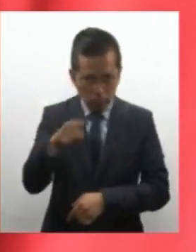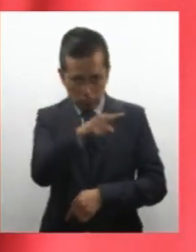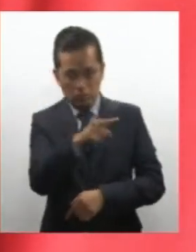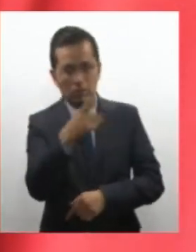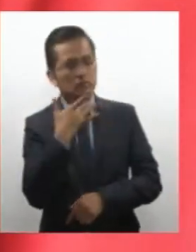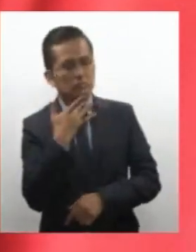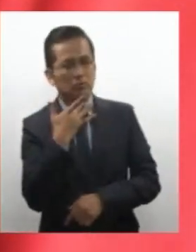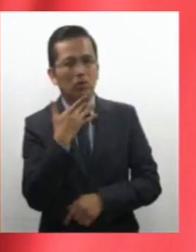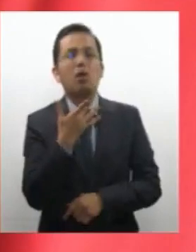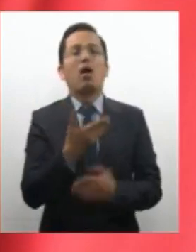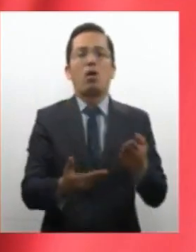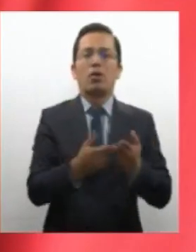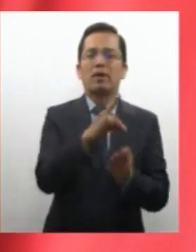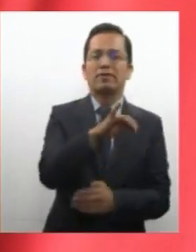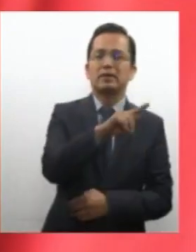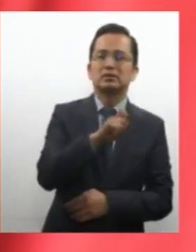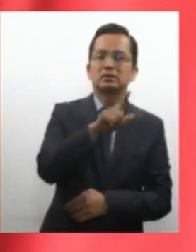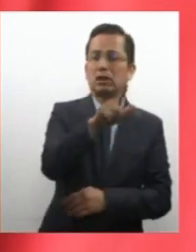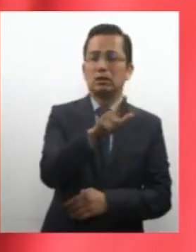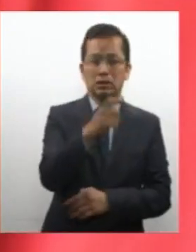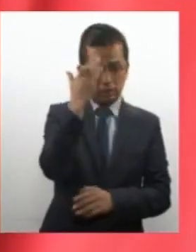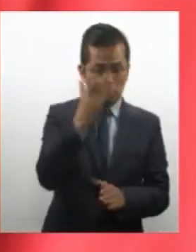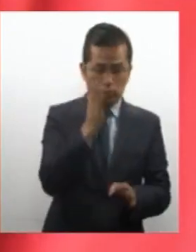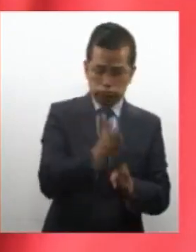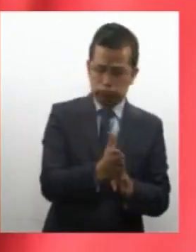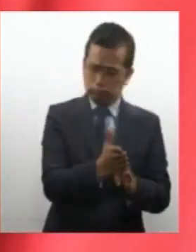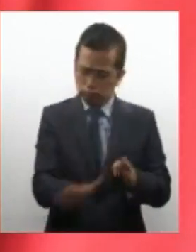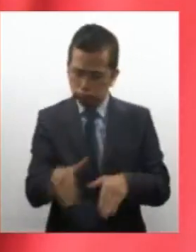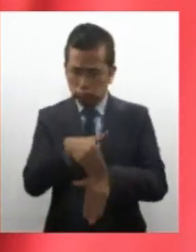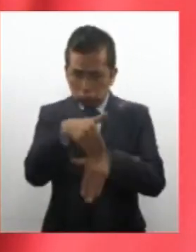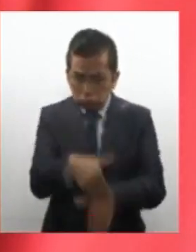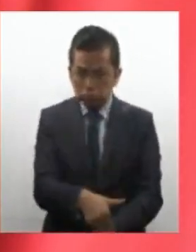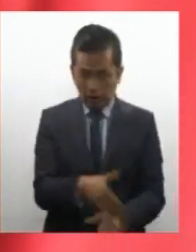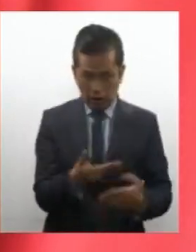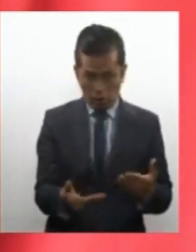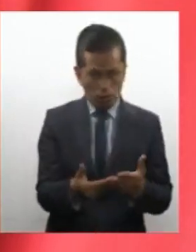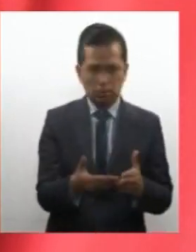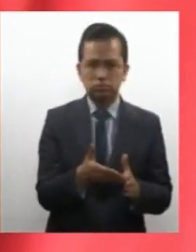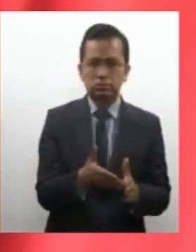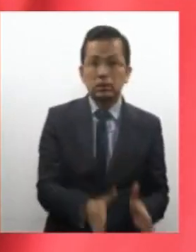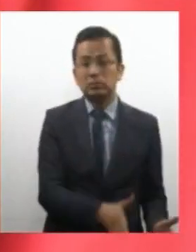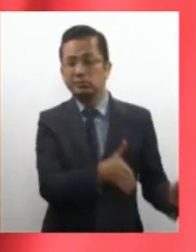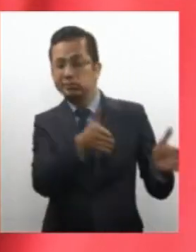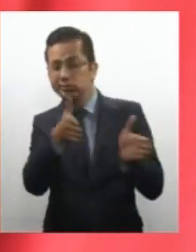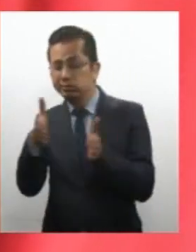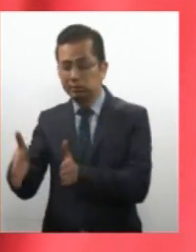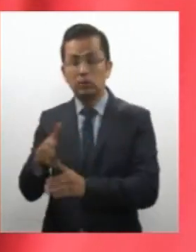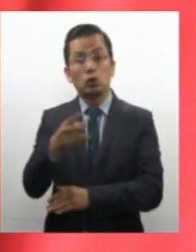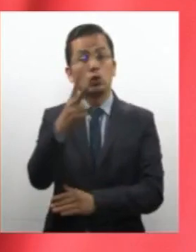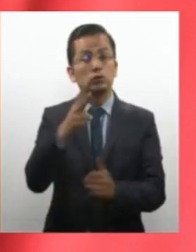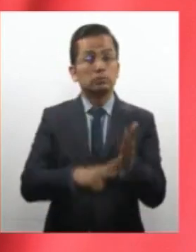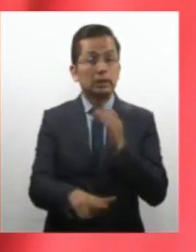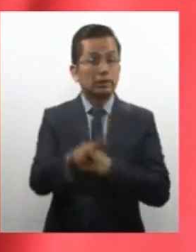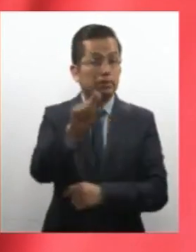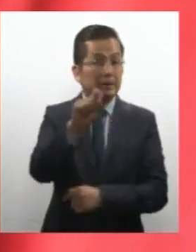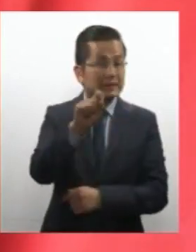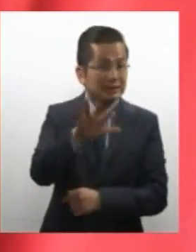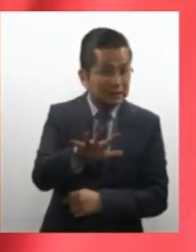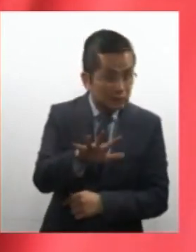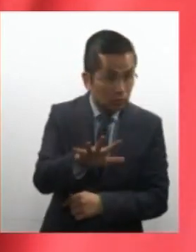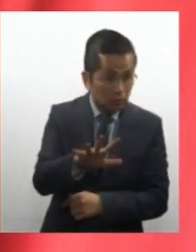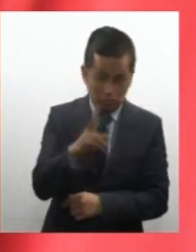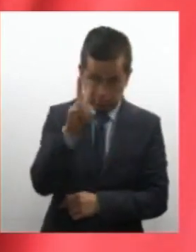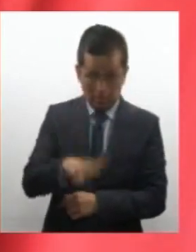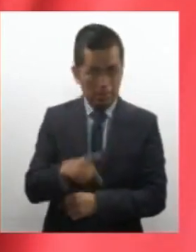2025 la entrada en vigor de esta norma, lo cual es grave porque sí atenta contra la salud de los mexicanos.